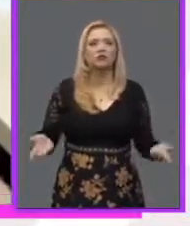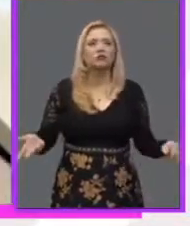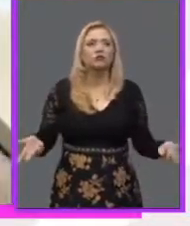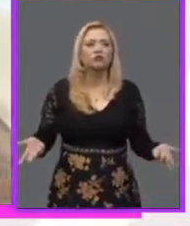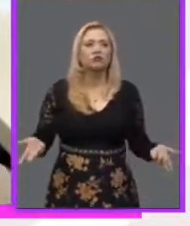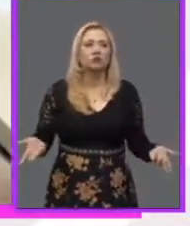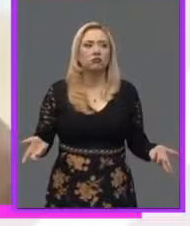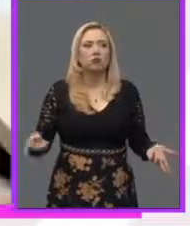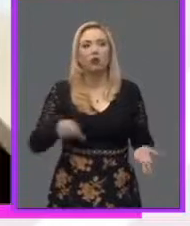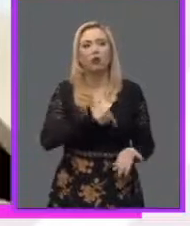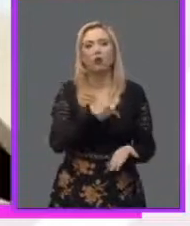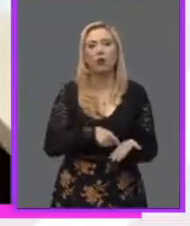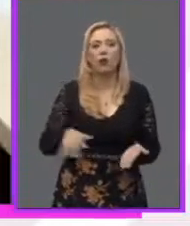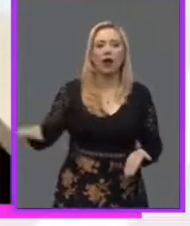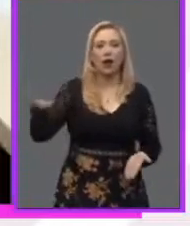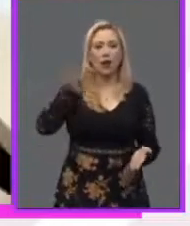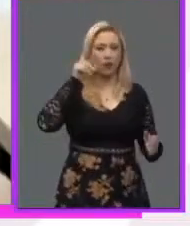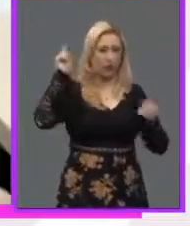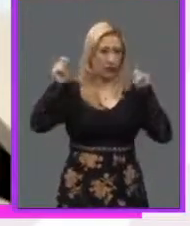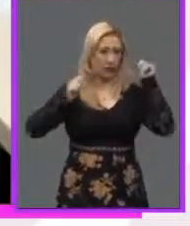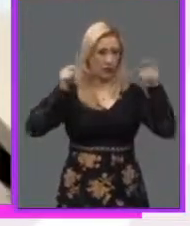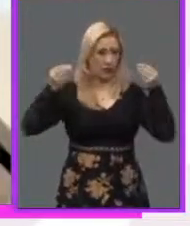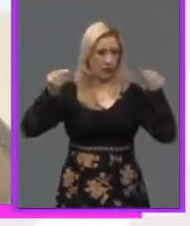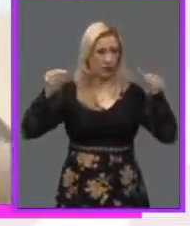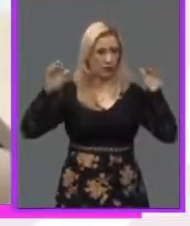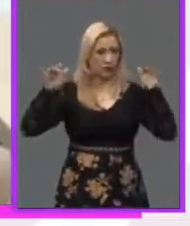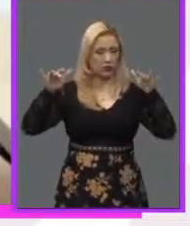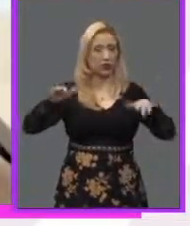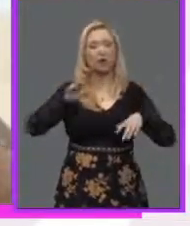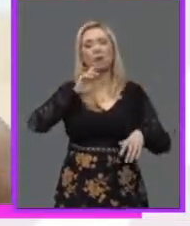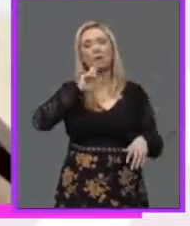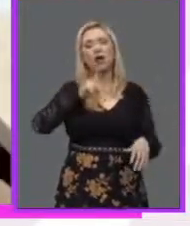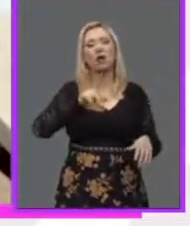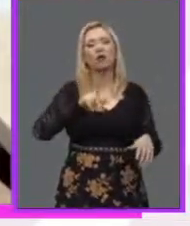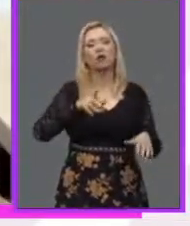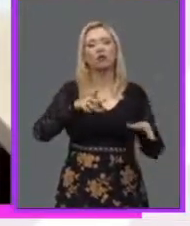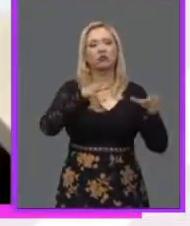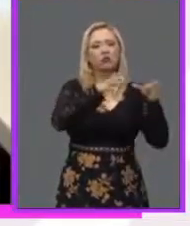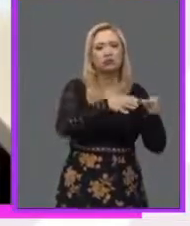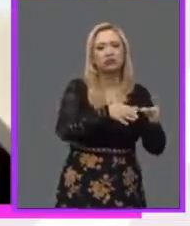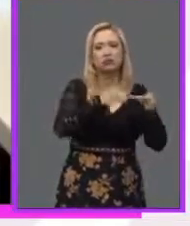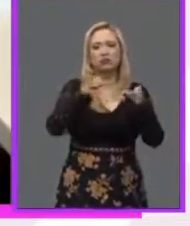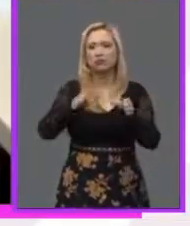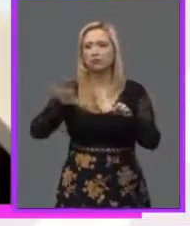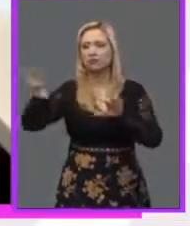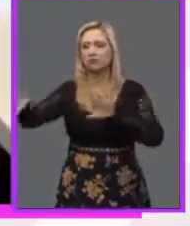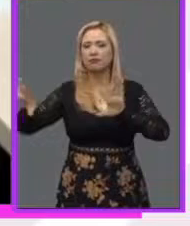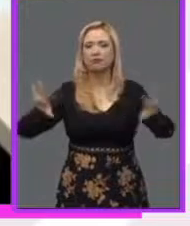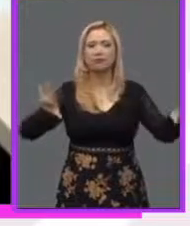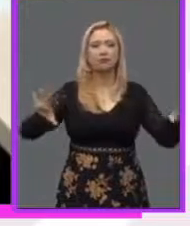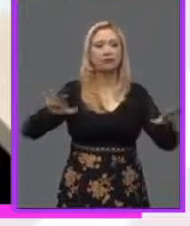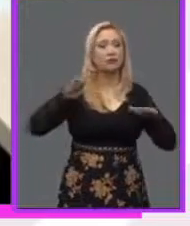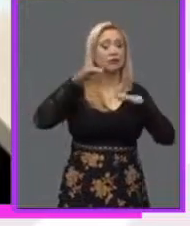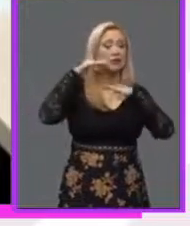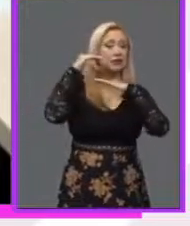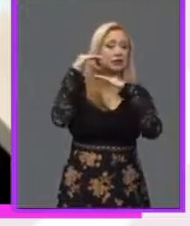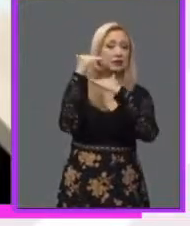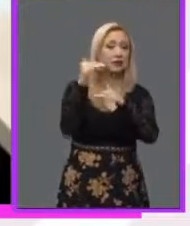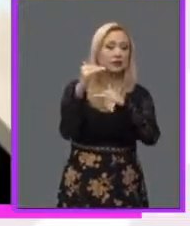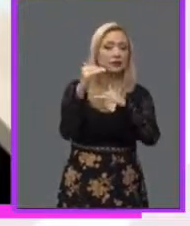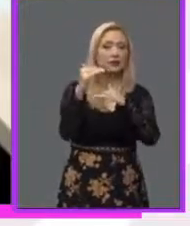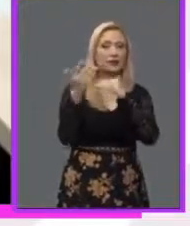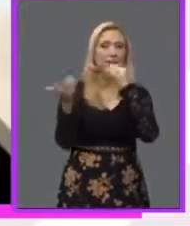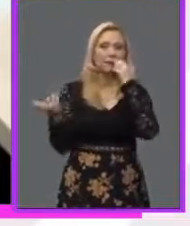ser de que en las zonas más turísticas se ponga por bloques, cuadras o ciertos sectores un máximo